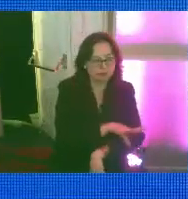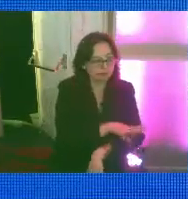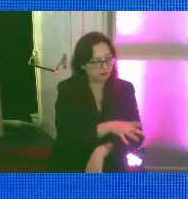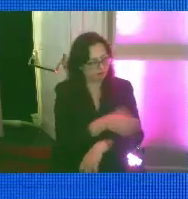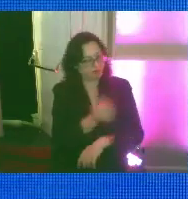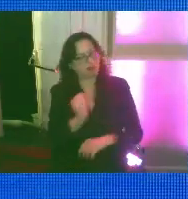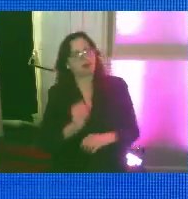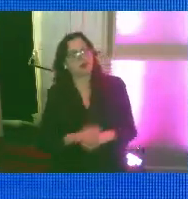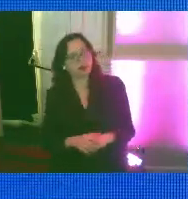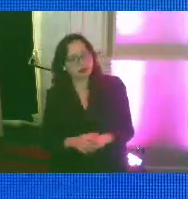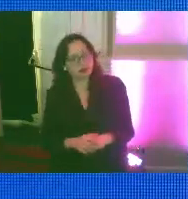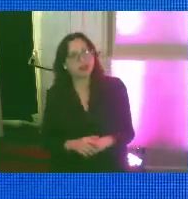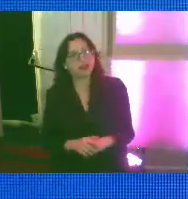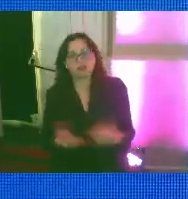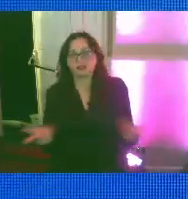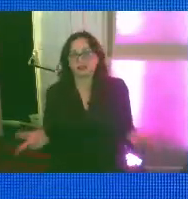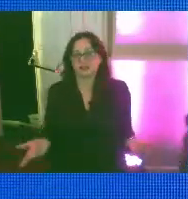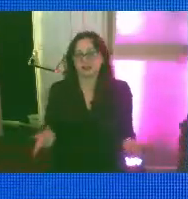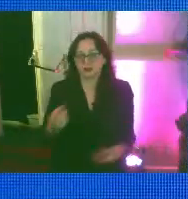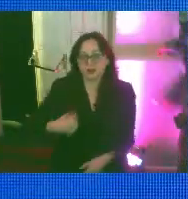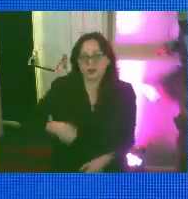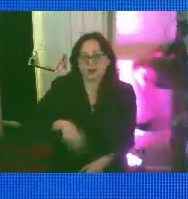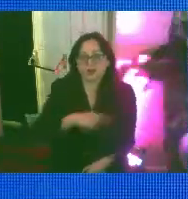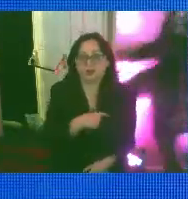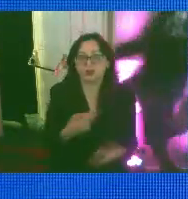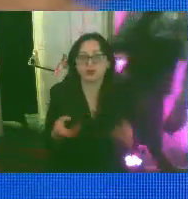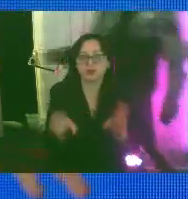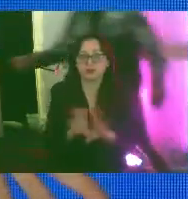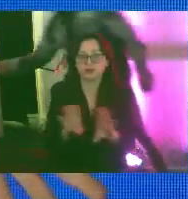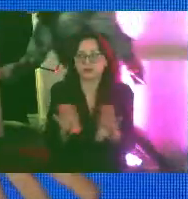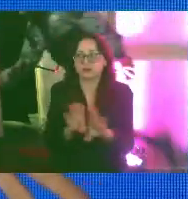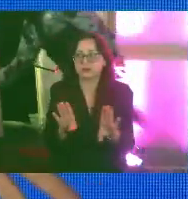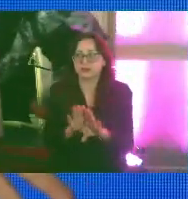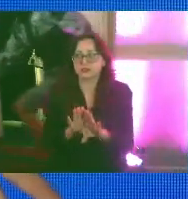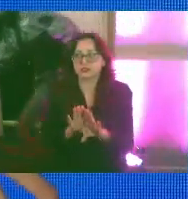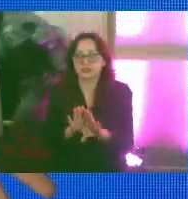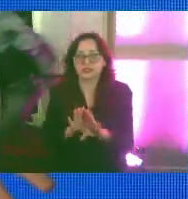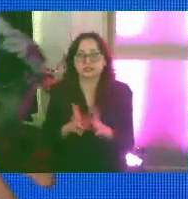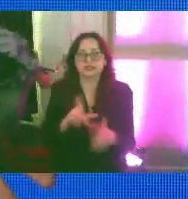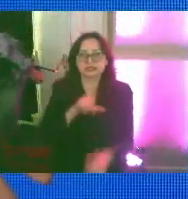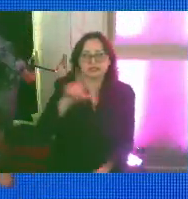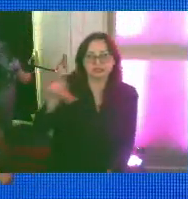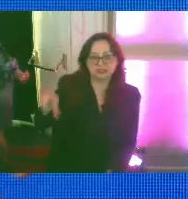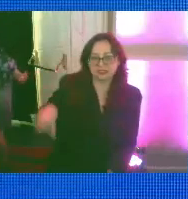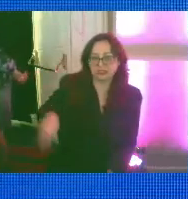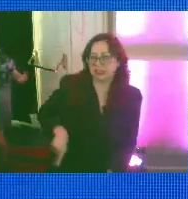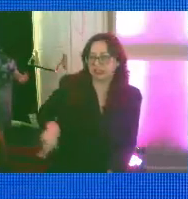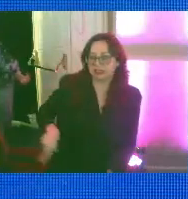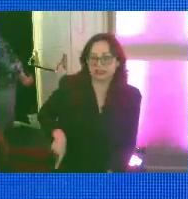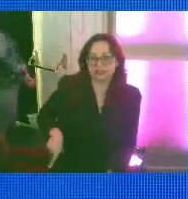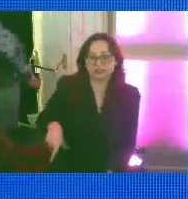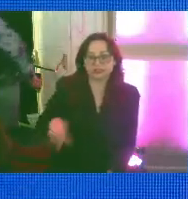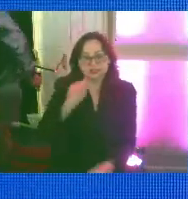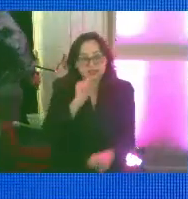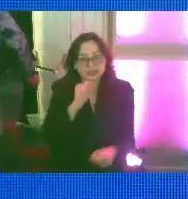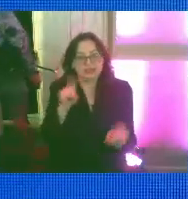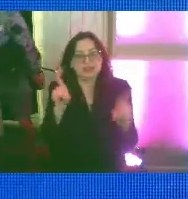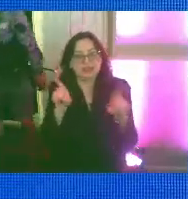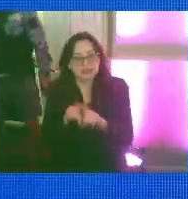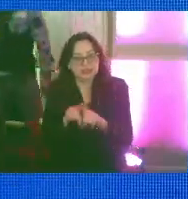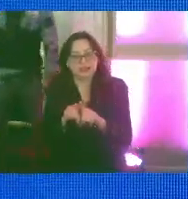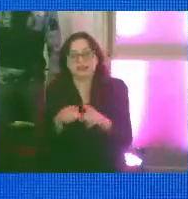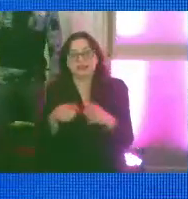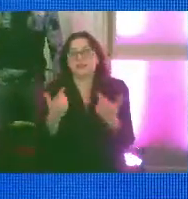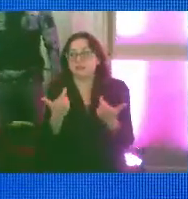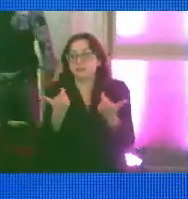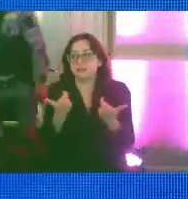nosotras, todo lo que hacemos, esto que decía al principio del hogar, lo llevamos también a los gobiernos, ¿no? Y le dejamos a ellos el dinero.